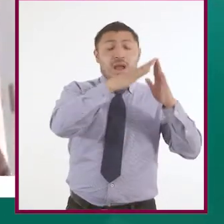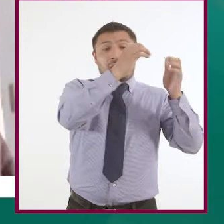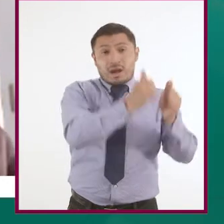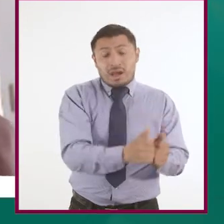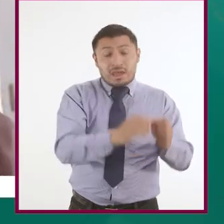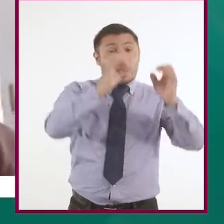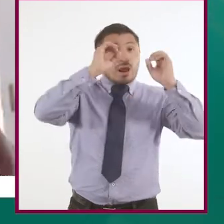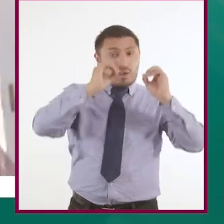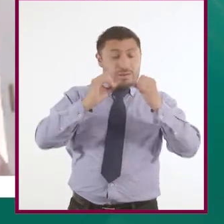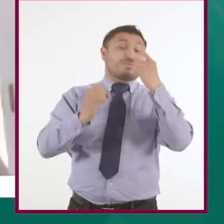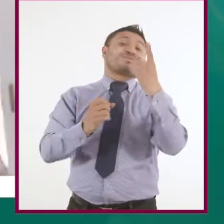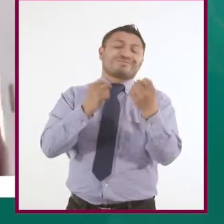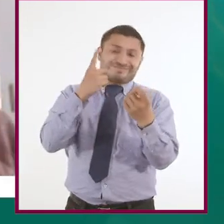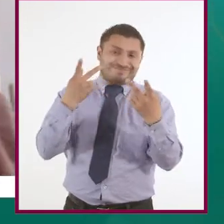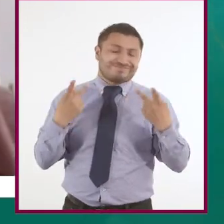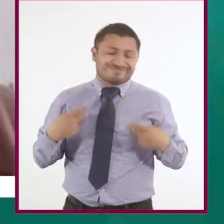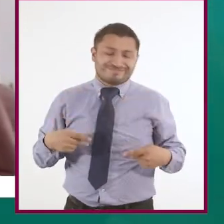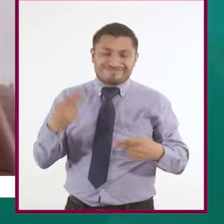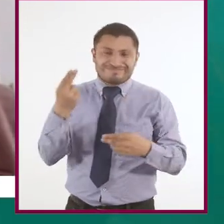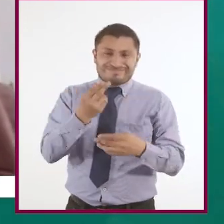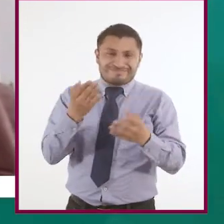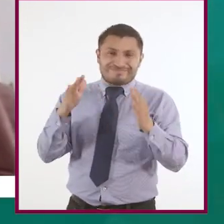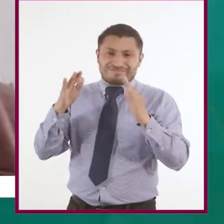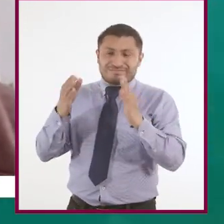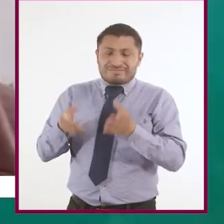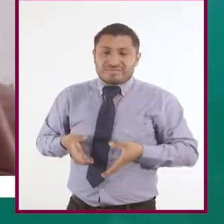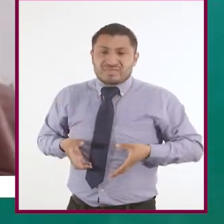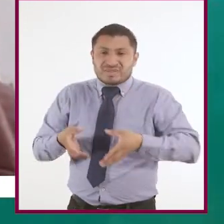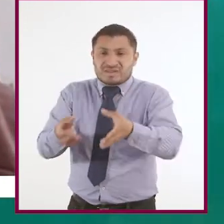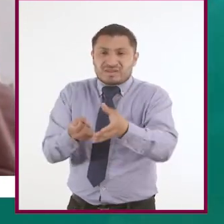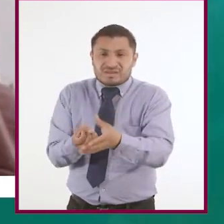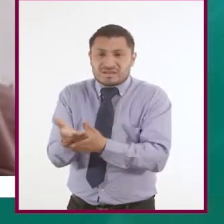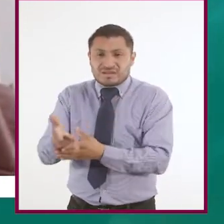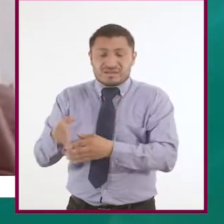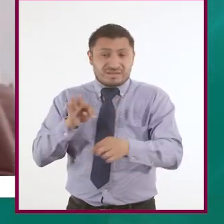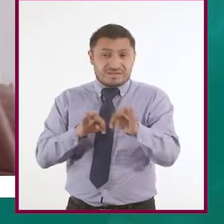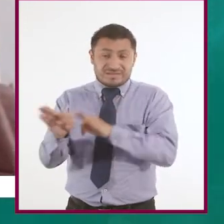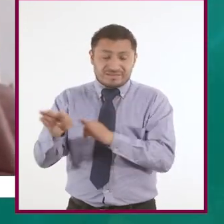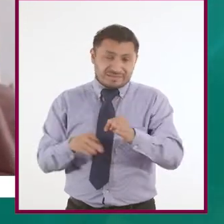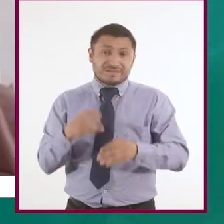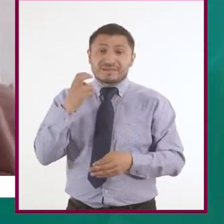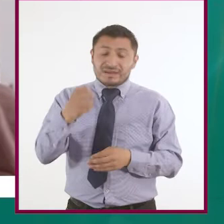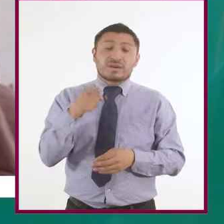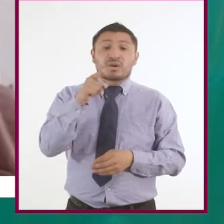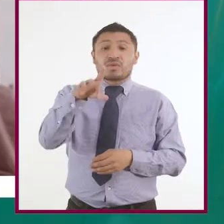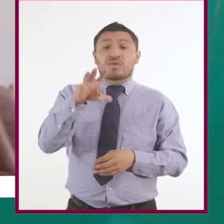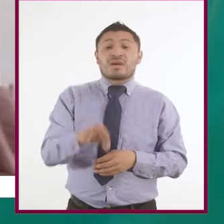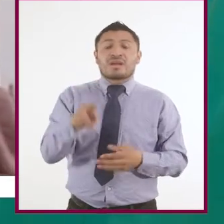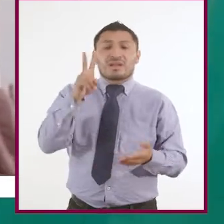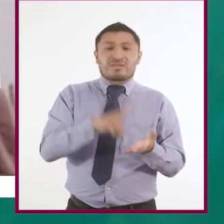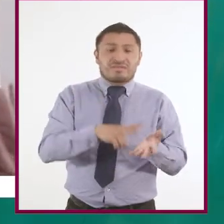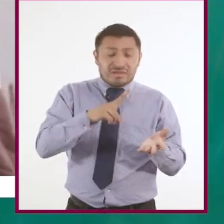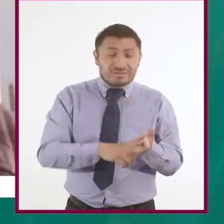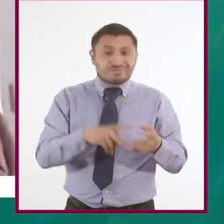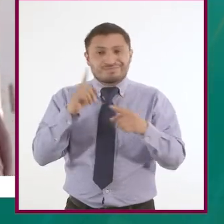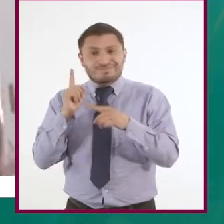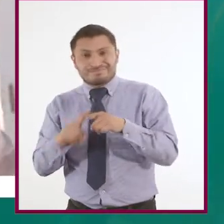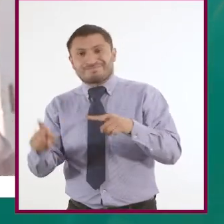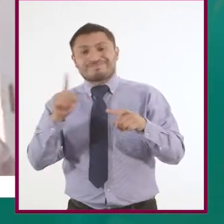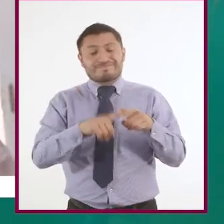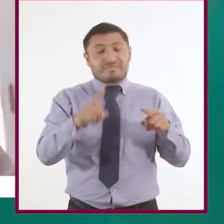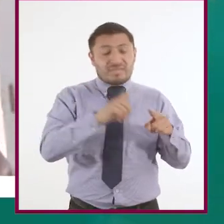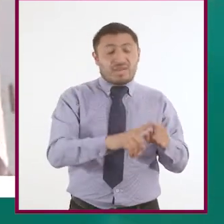y algunos salir a trabajar. Ahí tenemos que escoger entre distintos valores, entre distintos bienes,